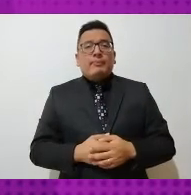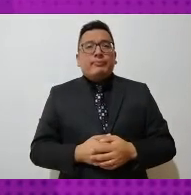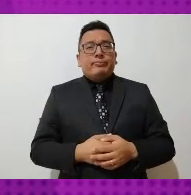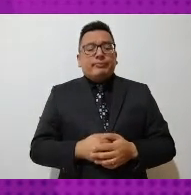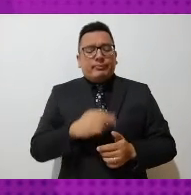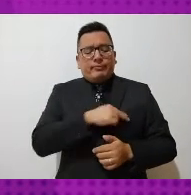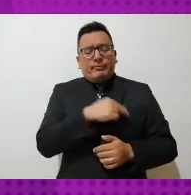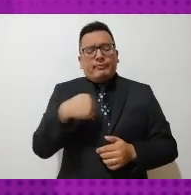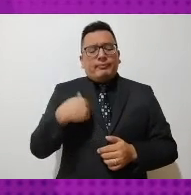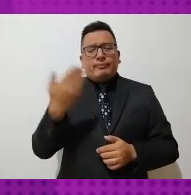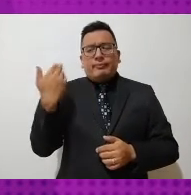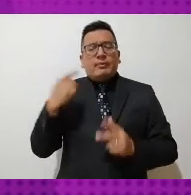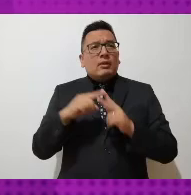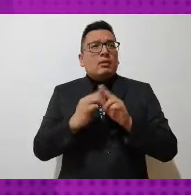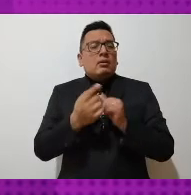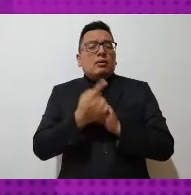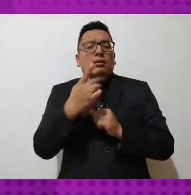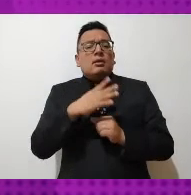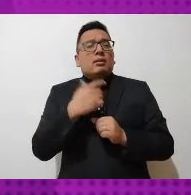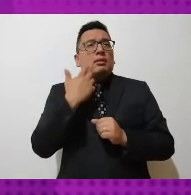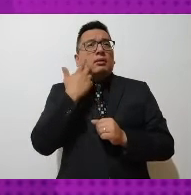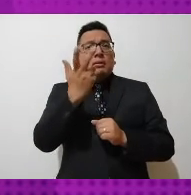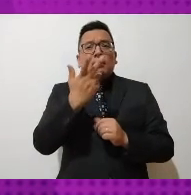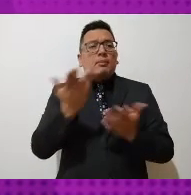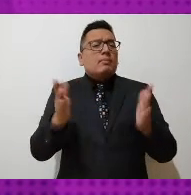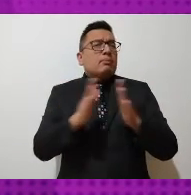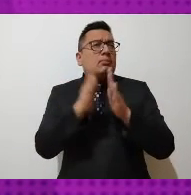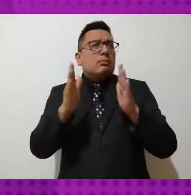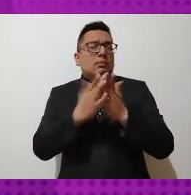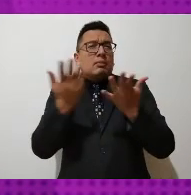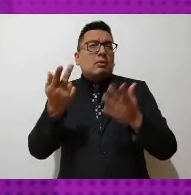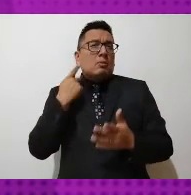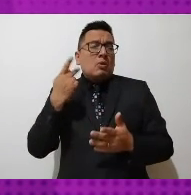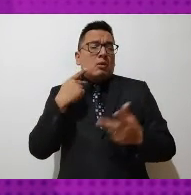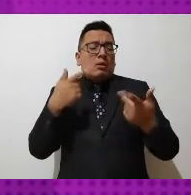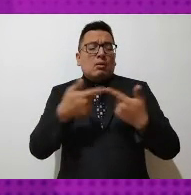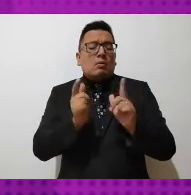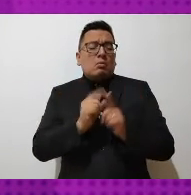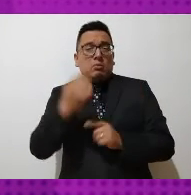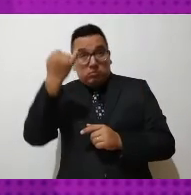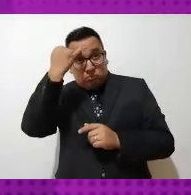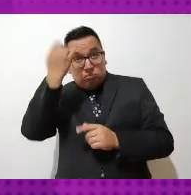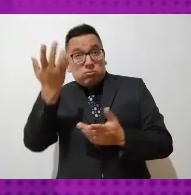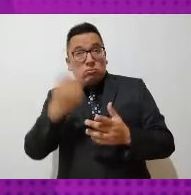a partir del tema de la participación política indígena.